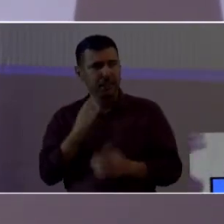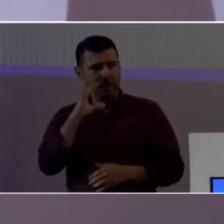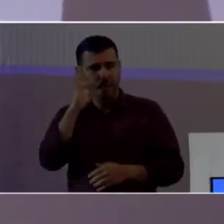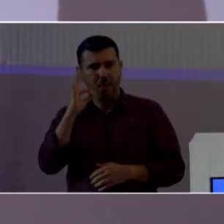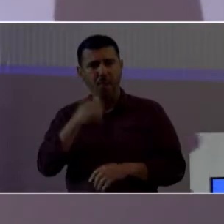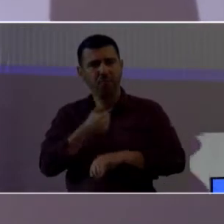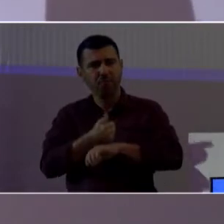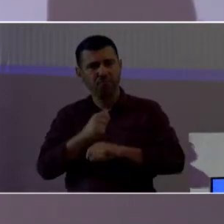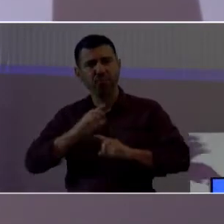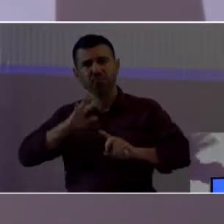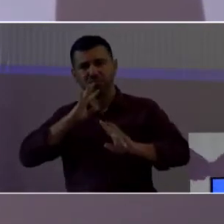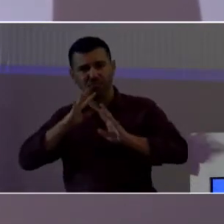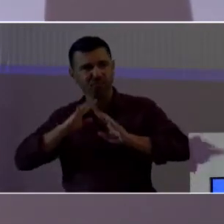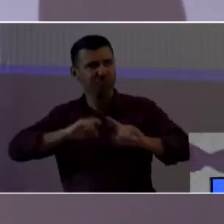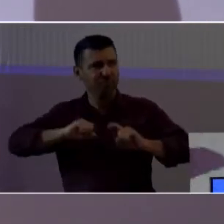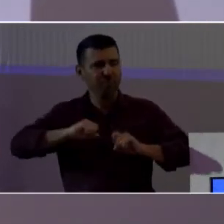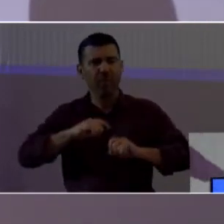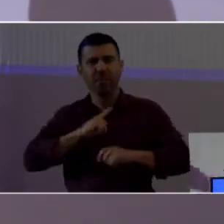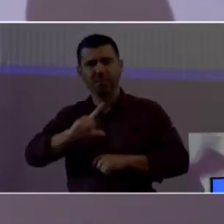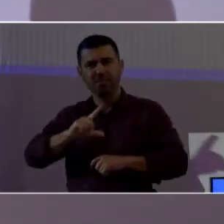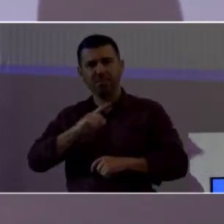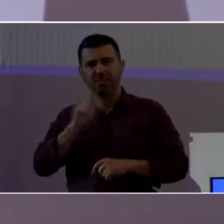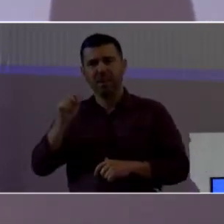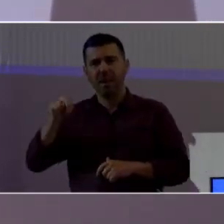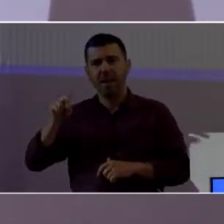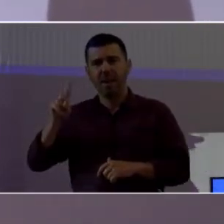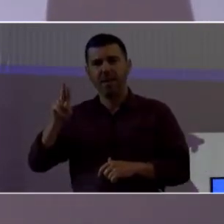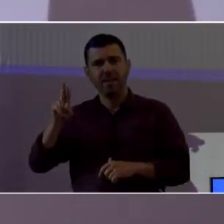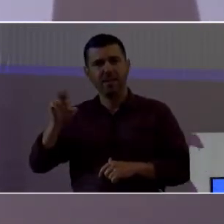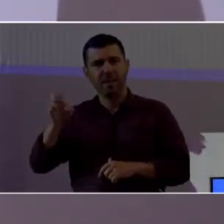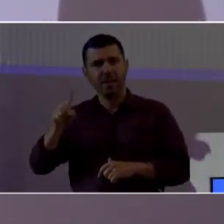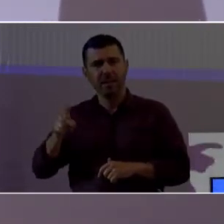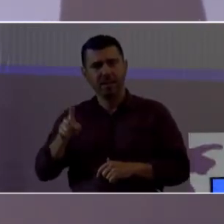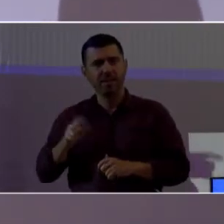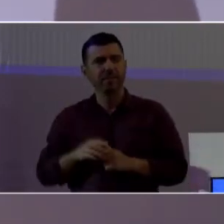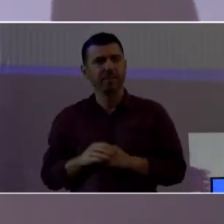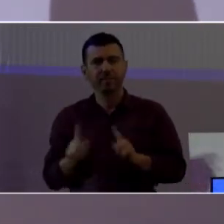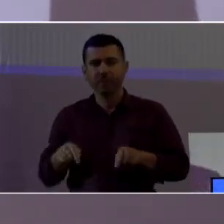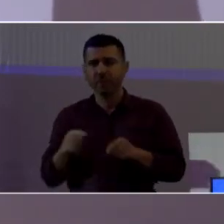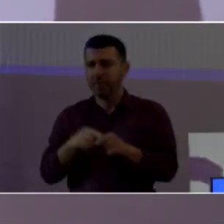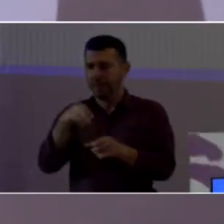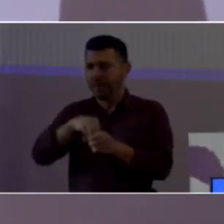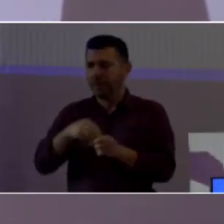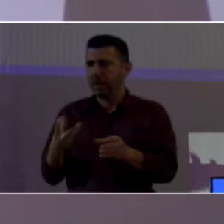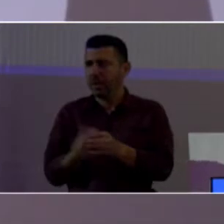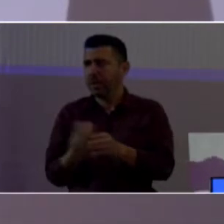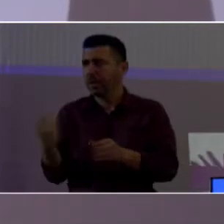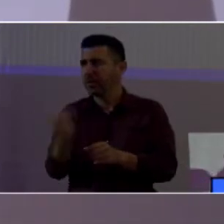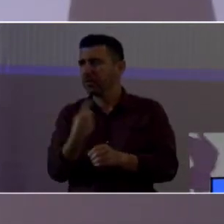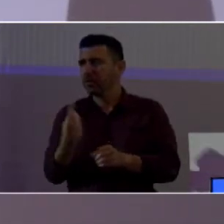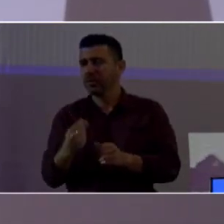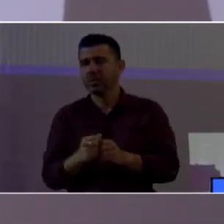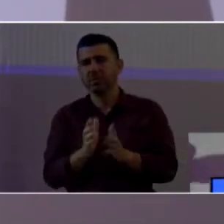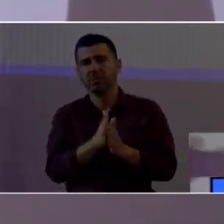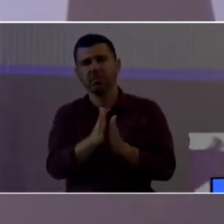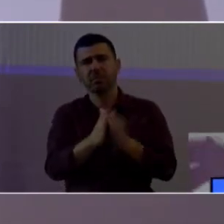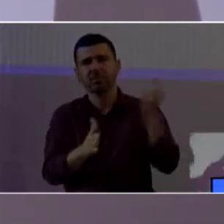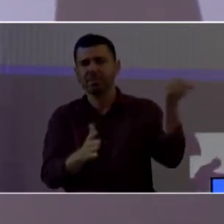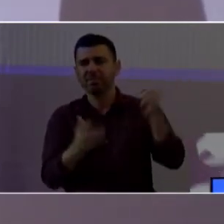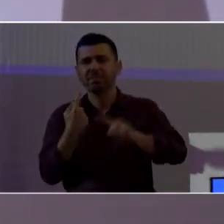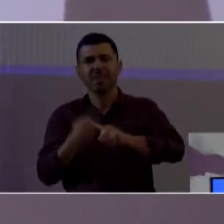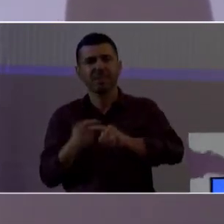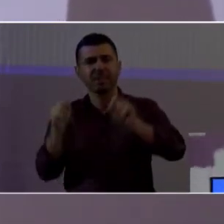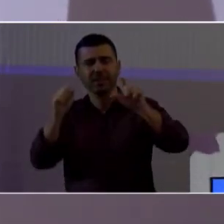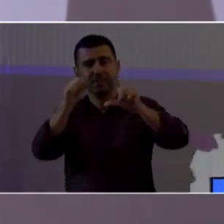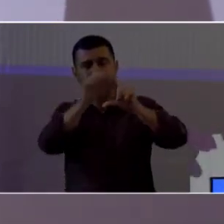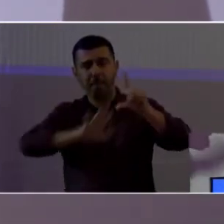acompañado todo el tiempo, y a todos y cada uno de los integrantes que, como lo vimos en el documental, hacen parte